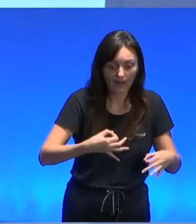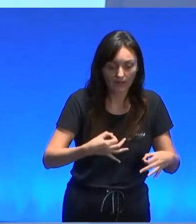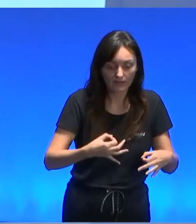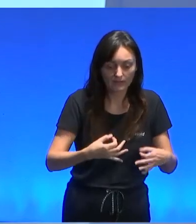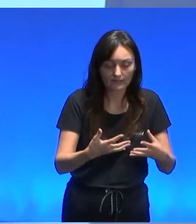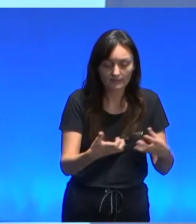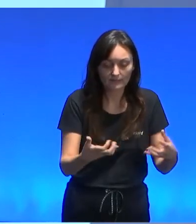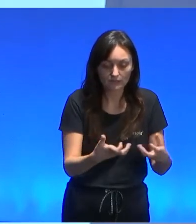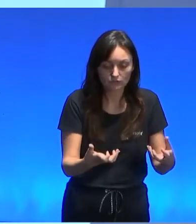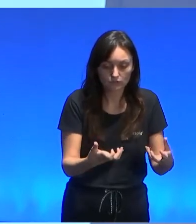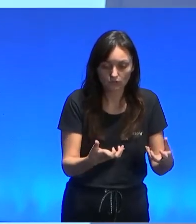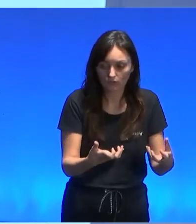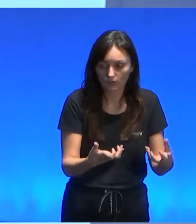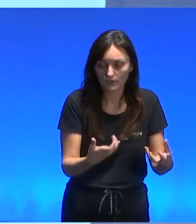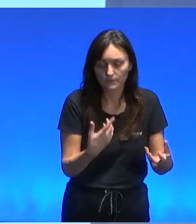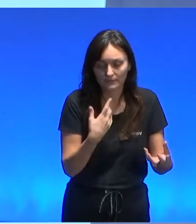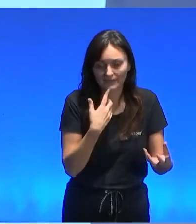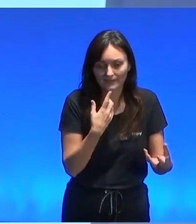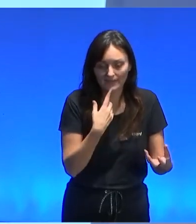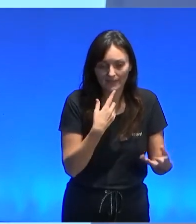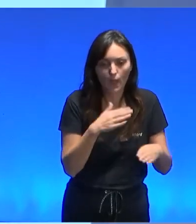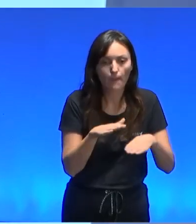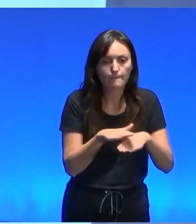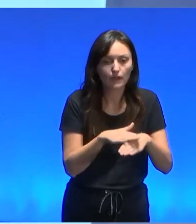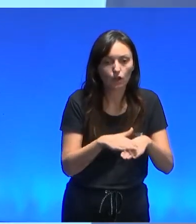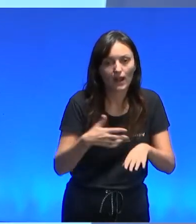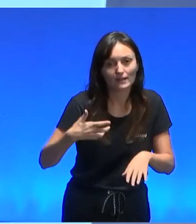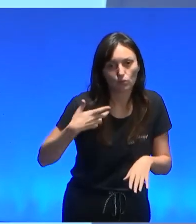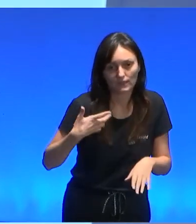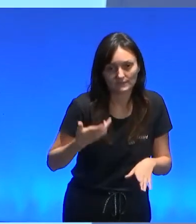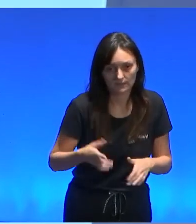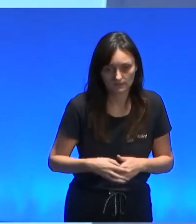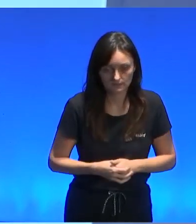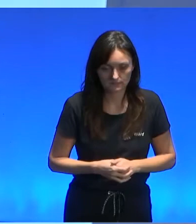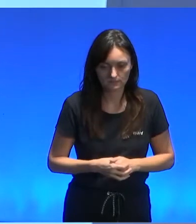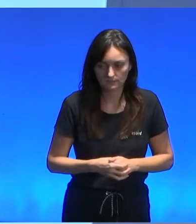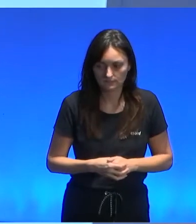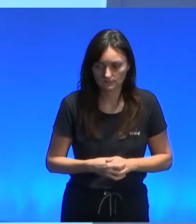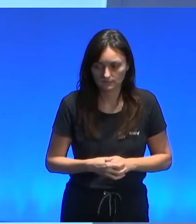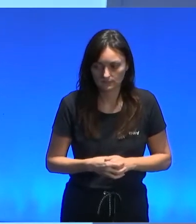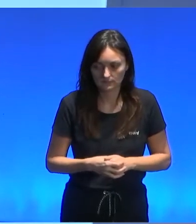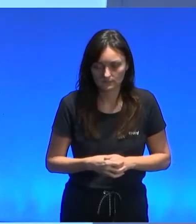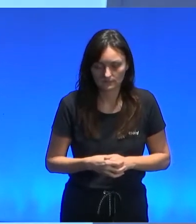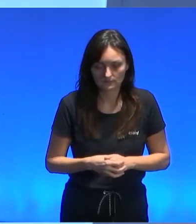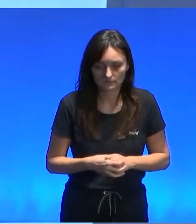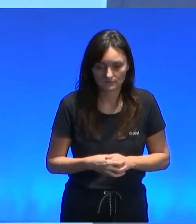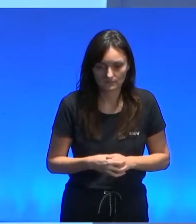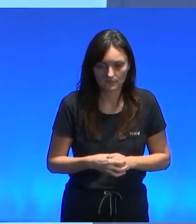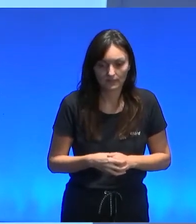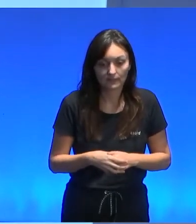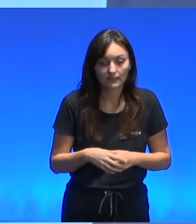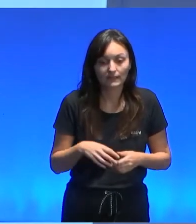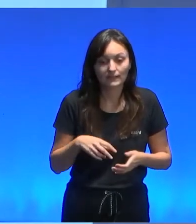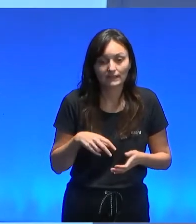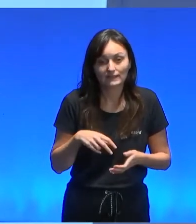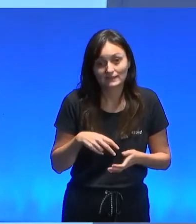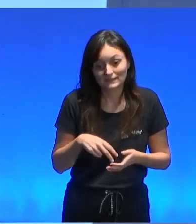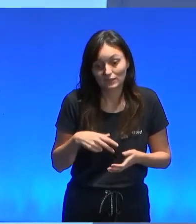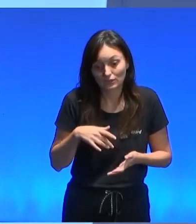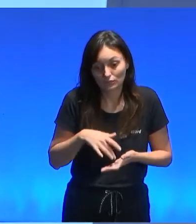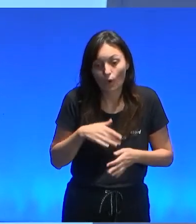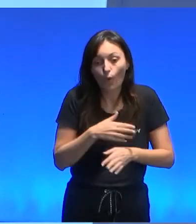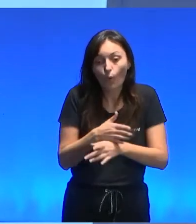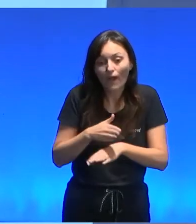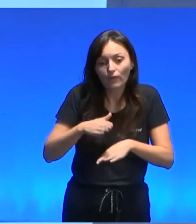son «Perdonáis las molestias, estamos jugando para ustedes,